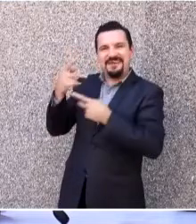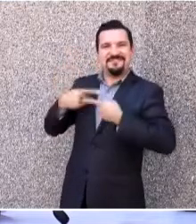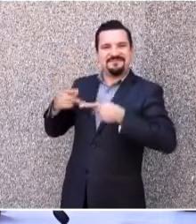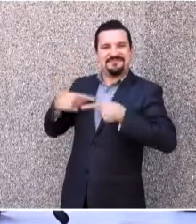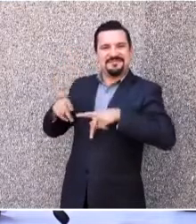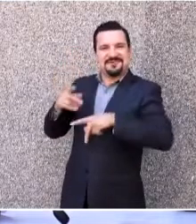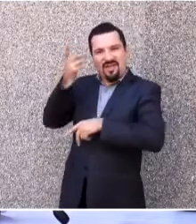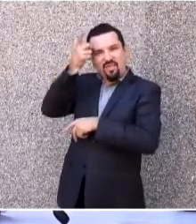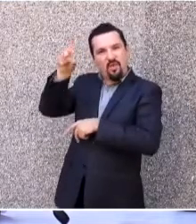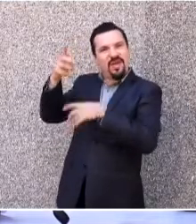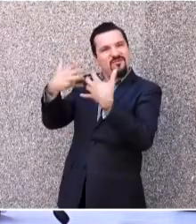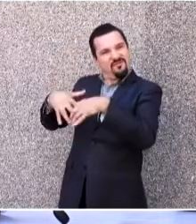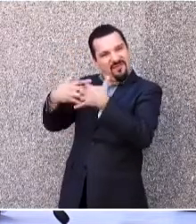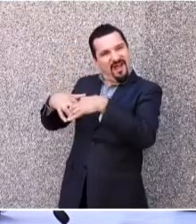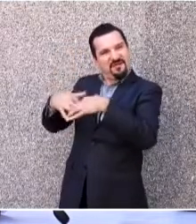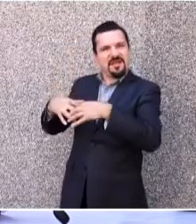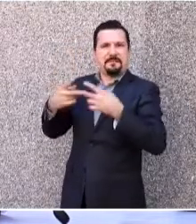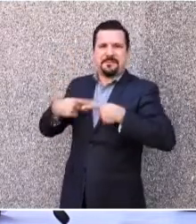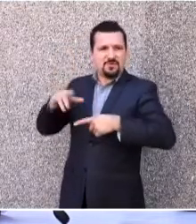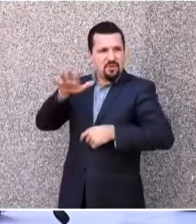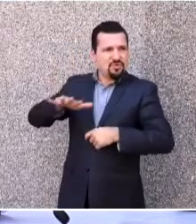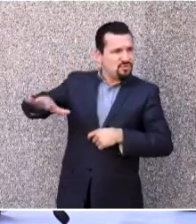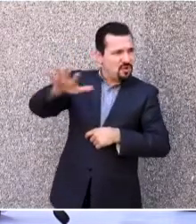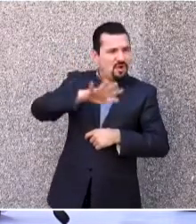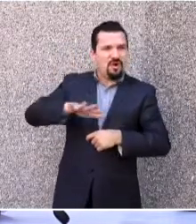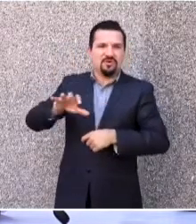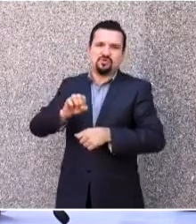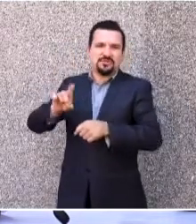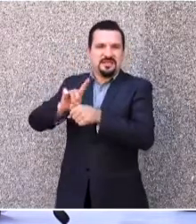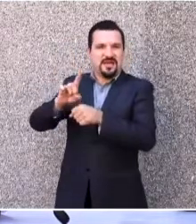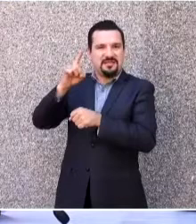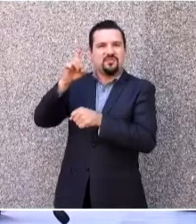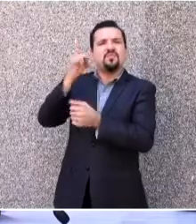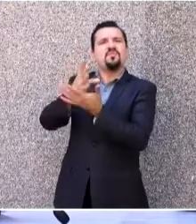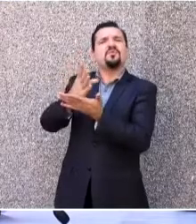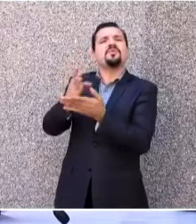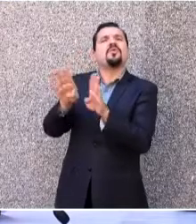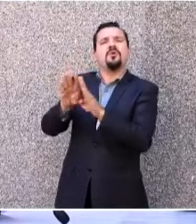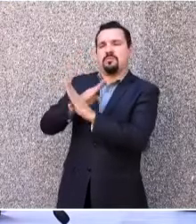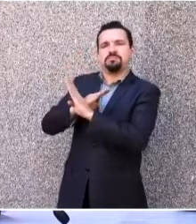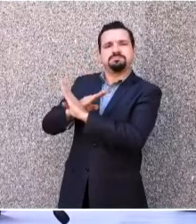la sociedad en general, que la única manera de mitigar